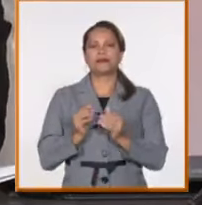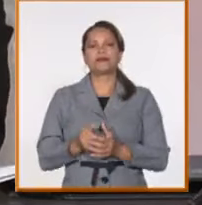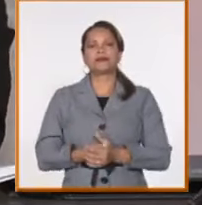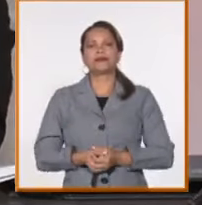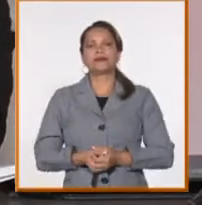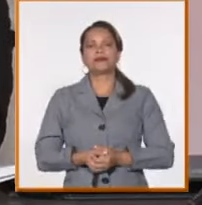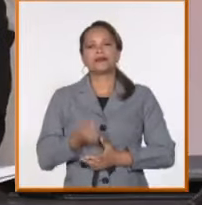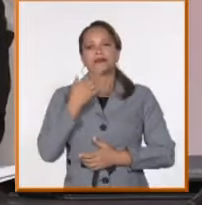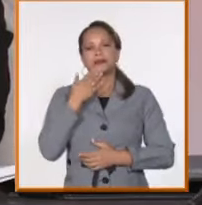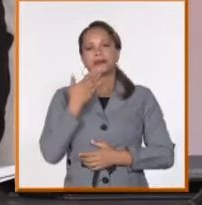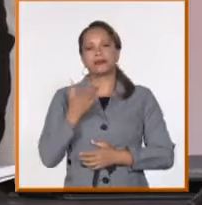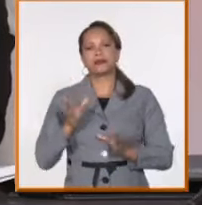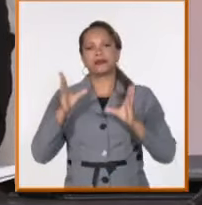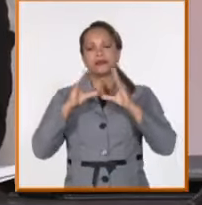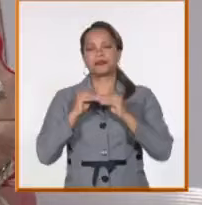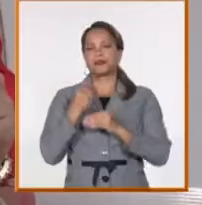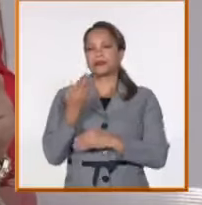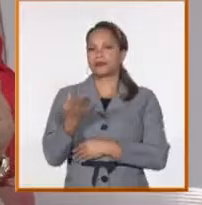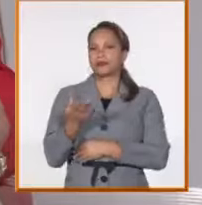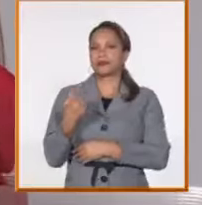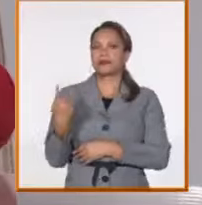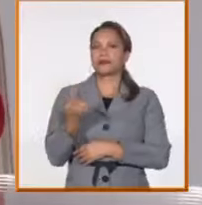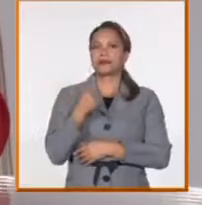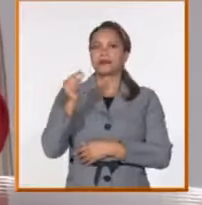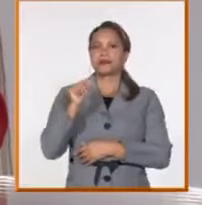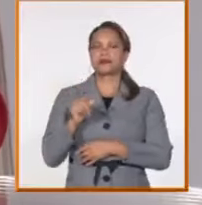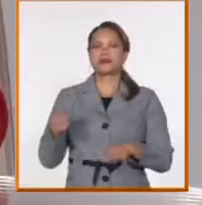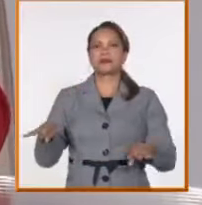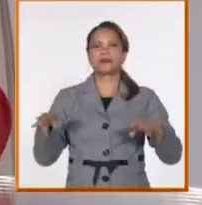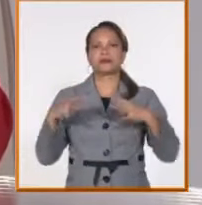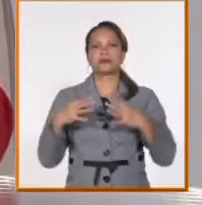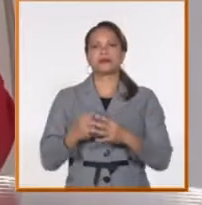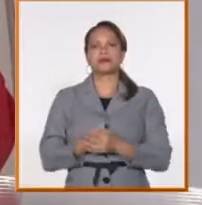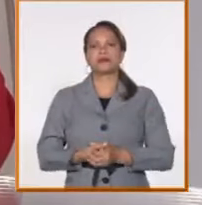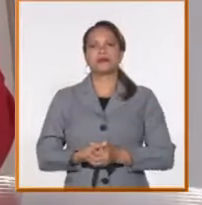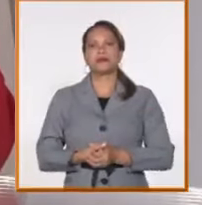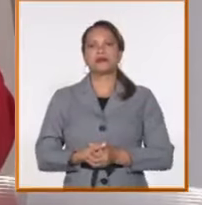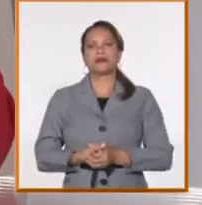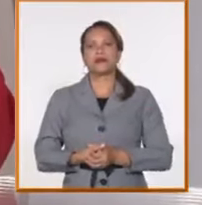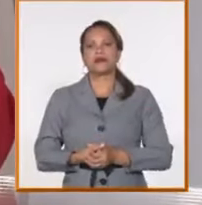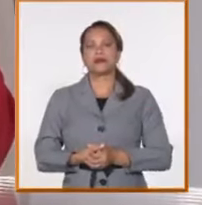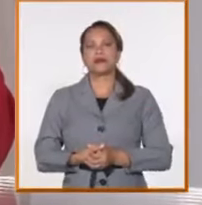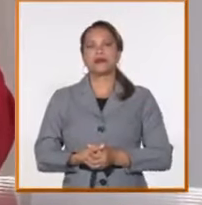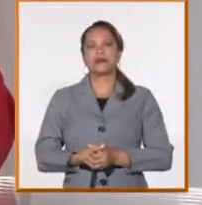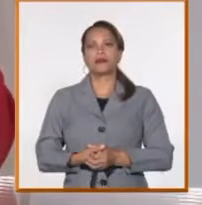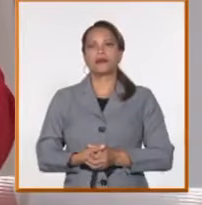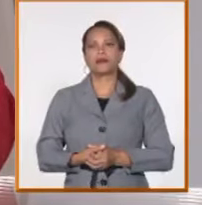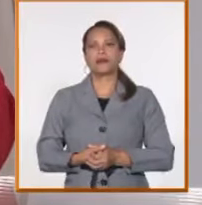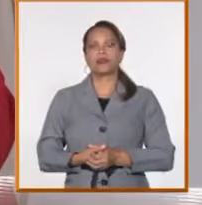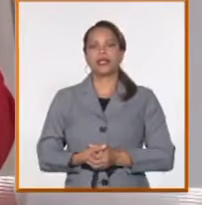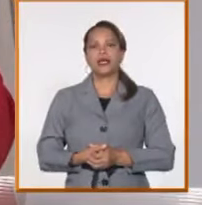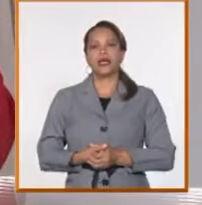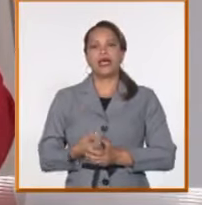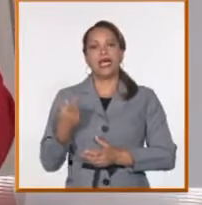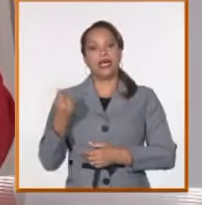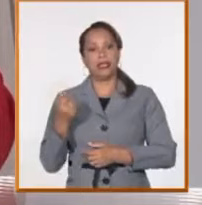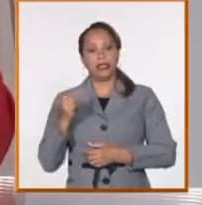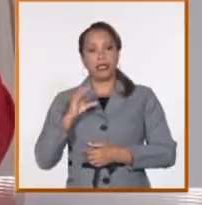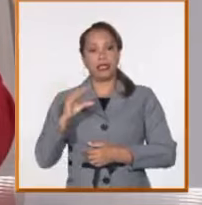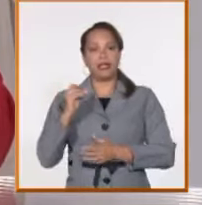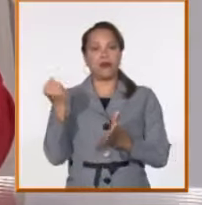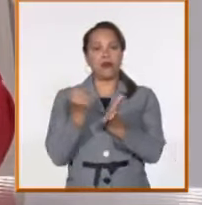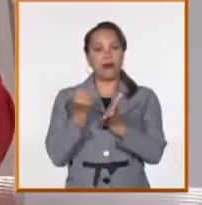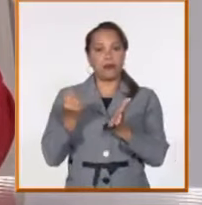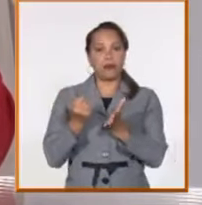usted y para todos los que nos escuchan y los televidentes los esquemas de financiamiento aprobados a los organismos han constituido